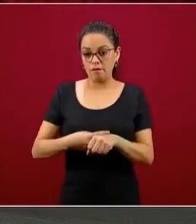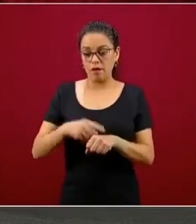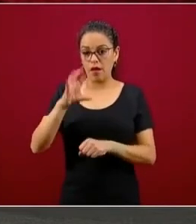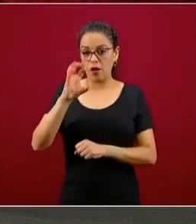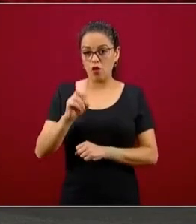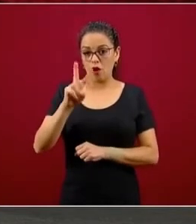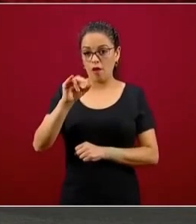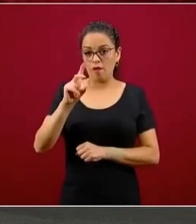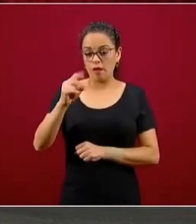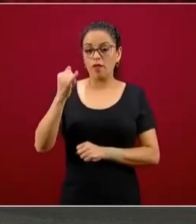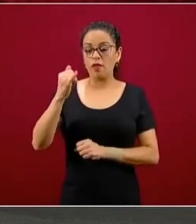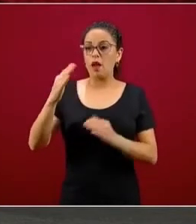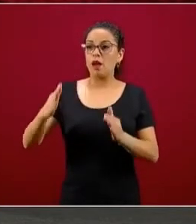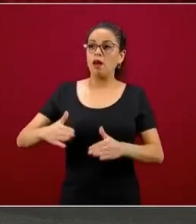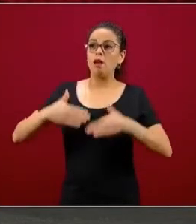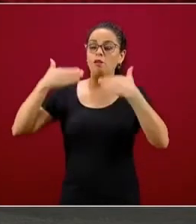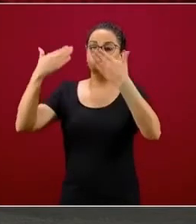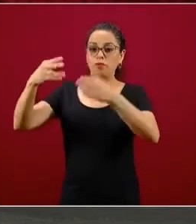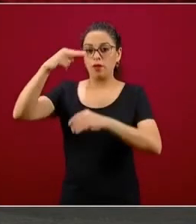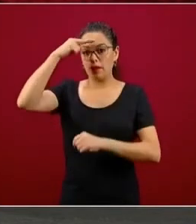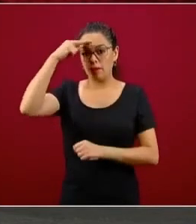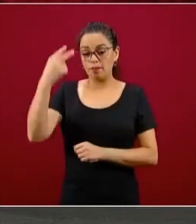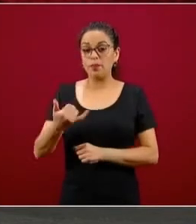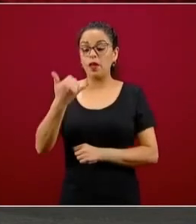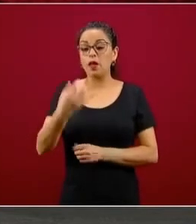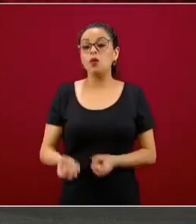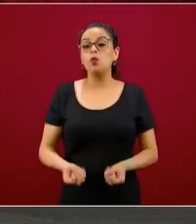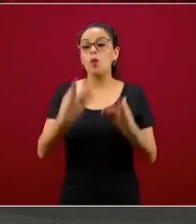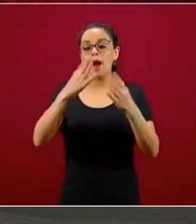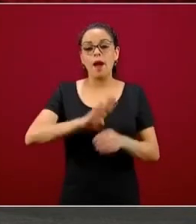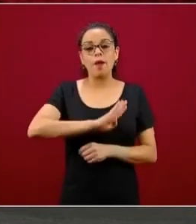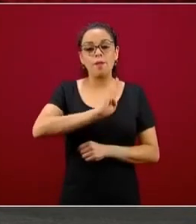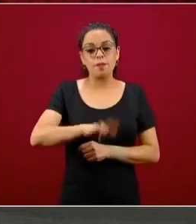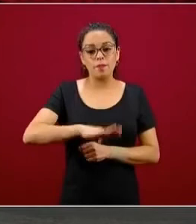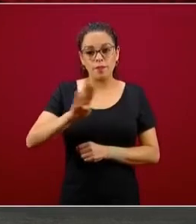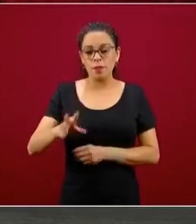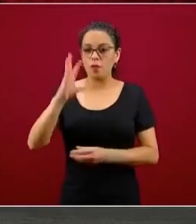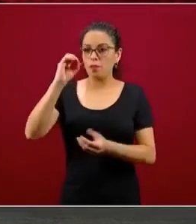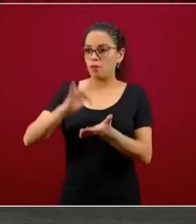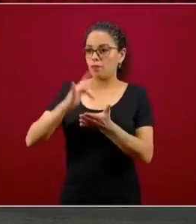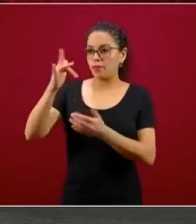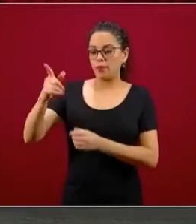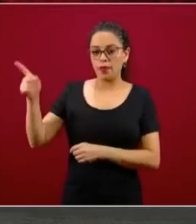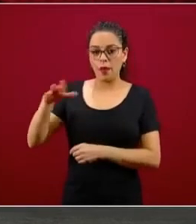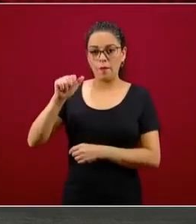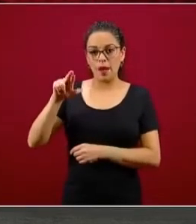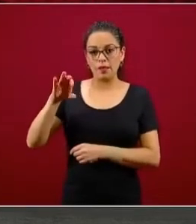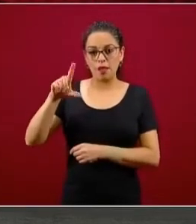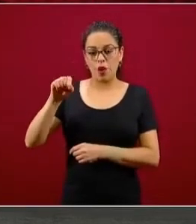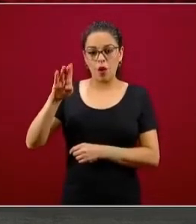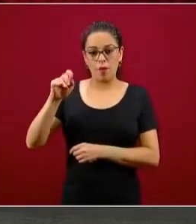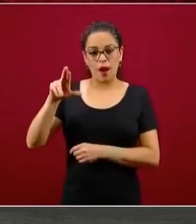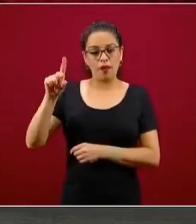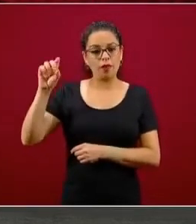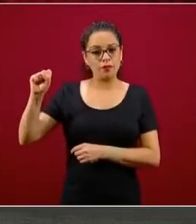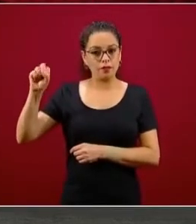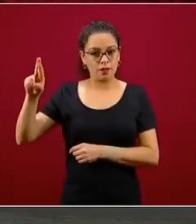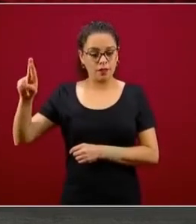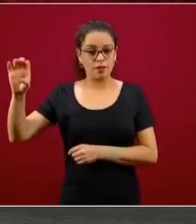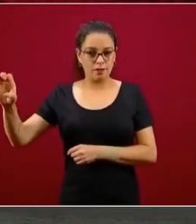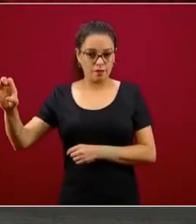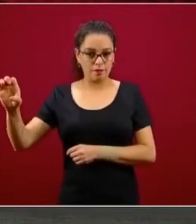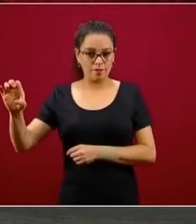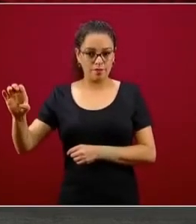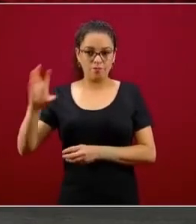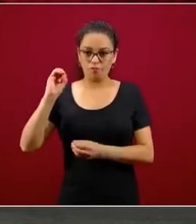han fallecido? Dejo claro mi agradecimiento al canciller Marcelo Ebrard y la Secretaría de Relaciones Exteriores, además, como